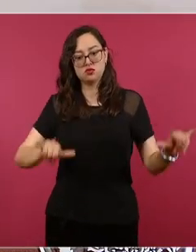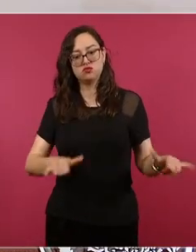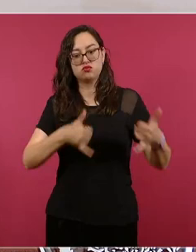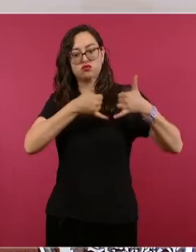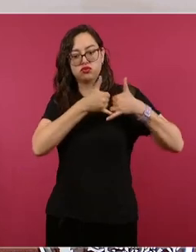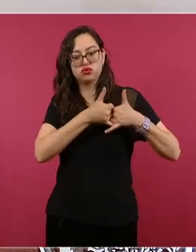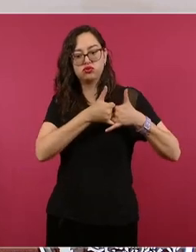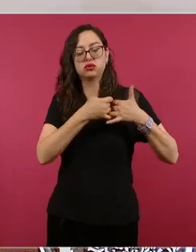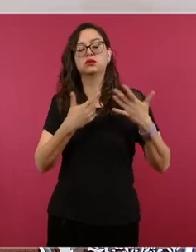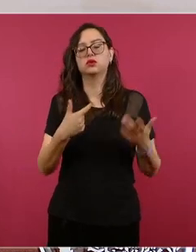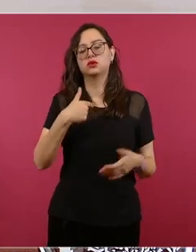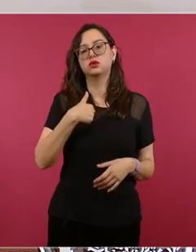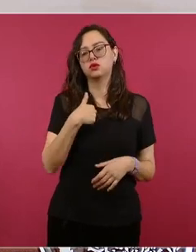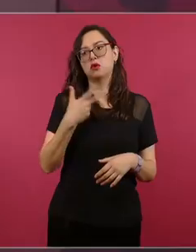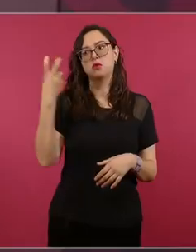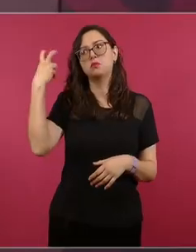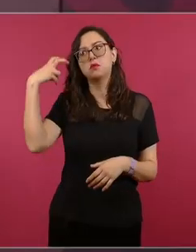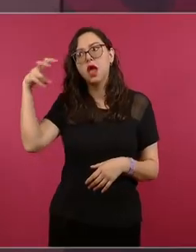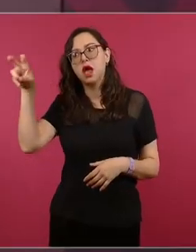gira